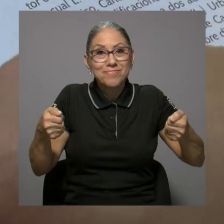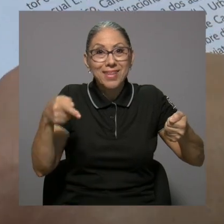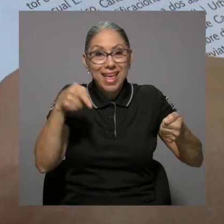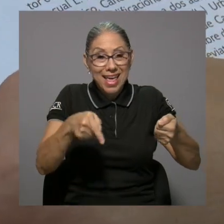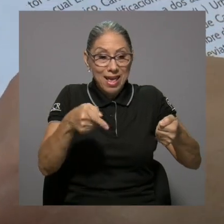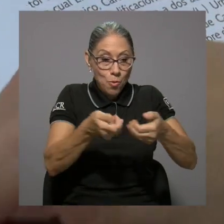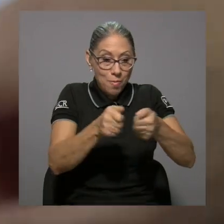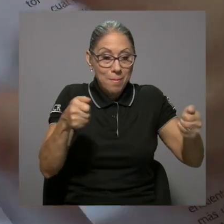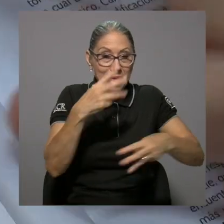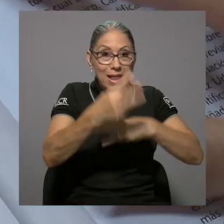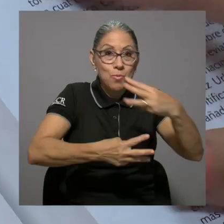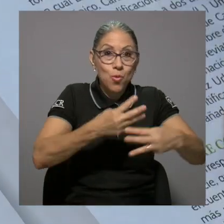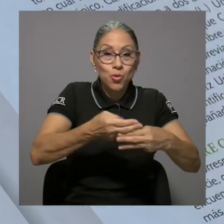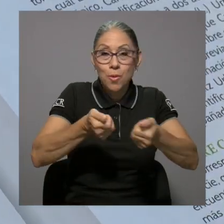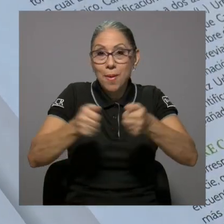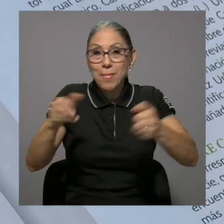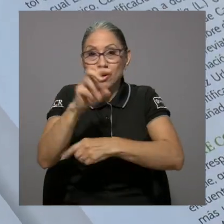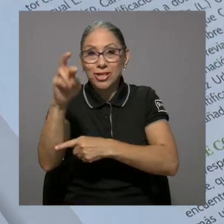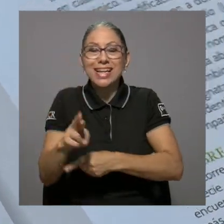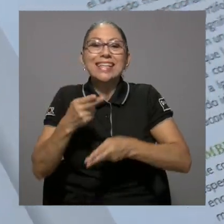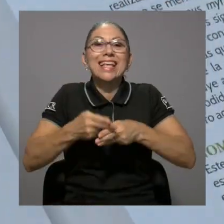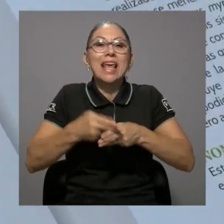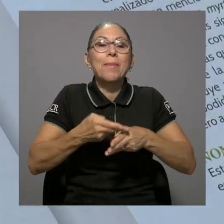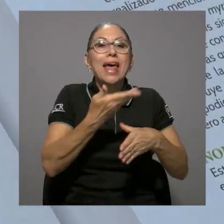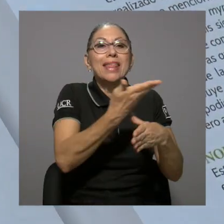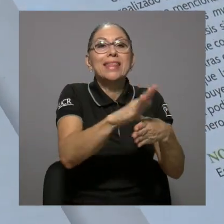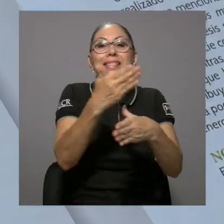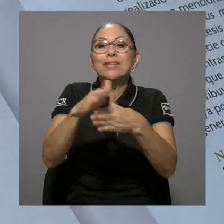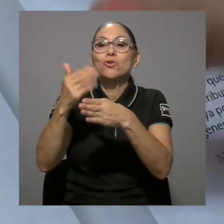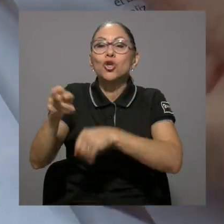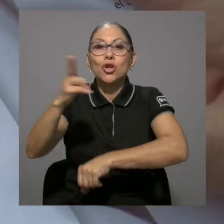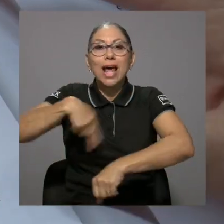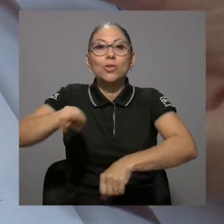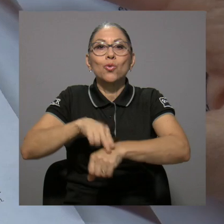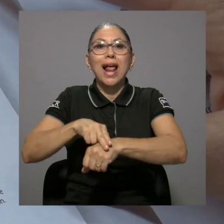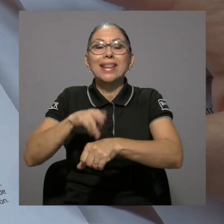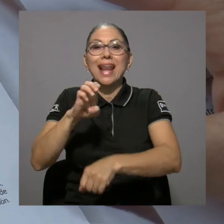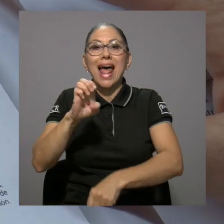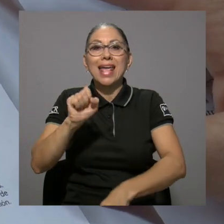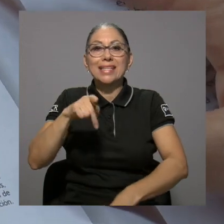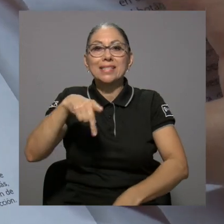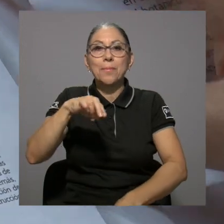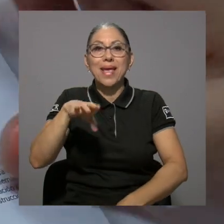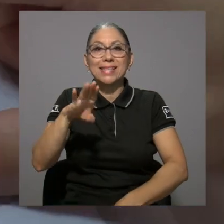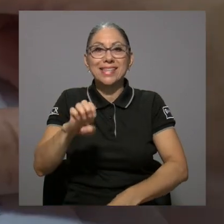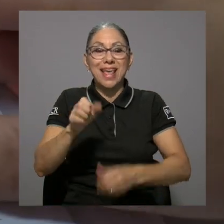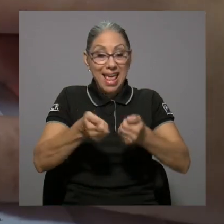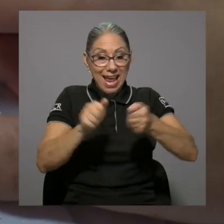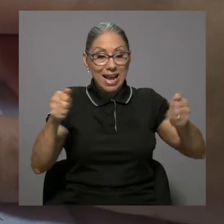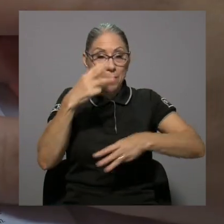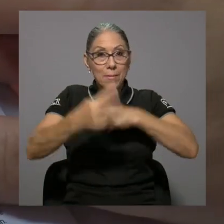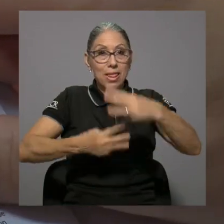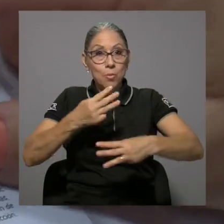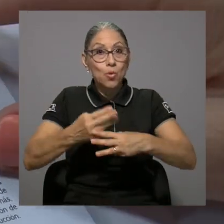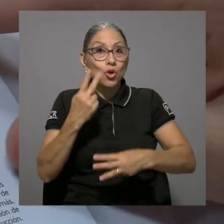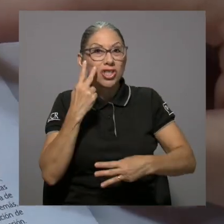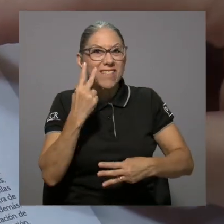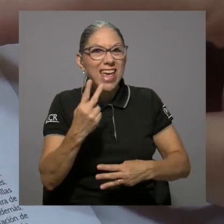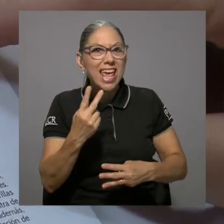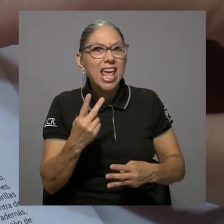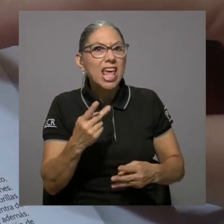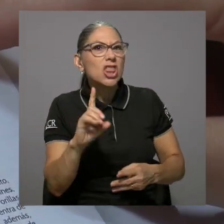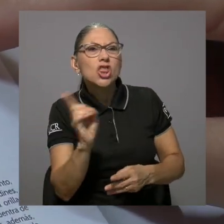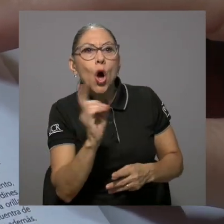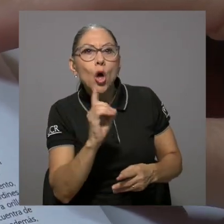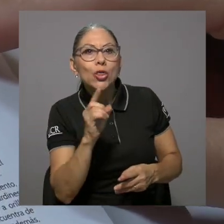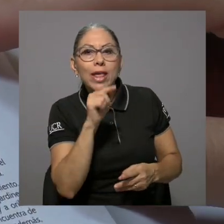mundo como de Costa Rica, que se llama Distribución Natural de la Especie, y en el del mundo se ve entonces cuál es esa distribución o dónde